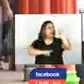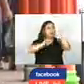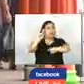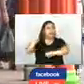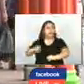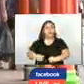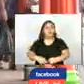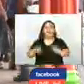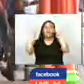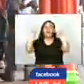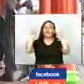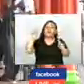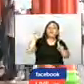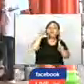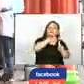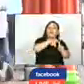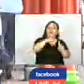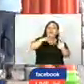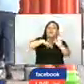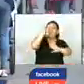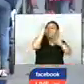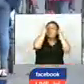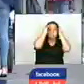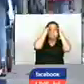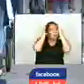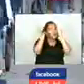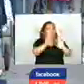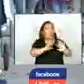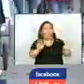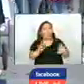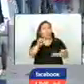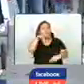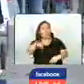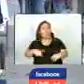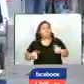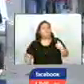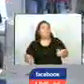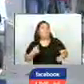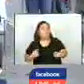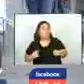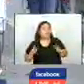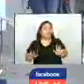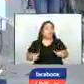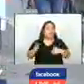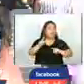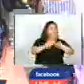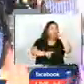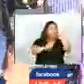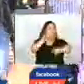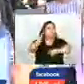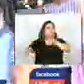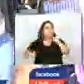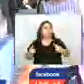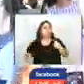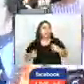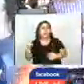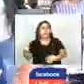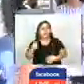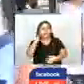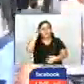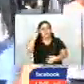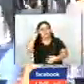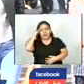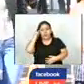esto. Por lo que la violencia ya no es la principal preocupación para los salvadoreños, ya que según la encuesta, ahora las personas